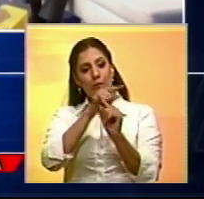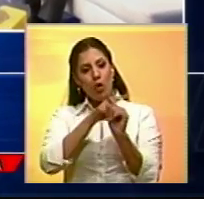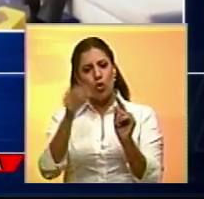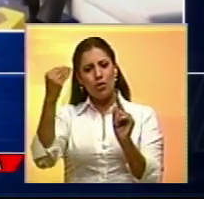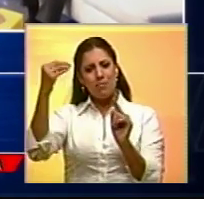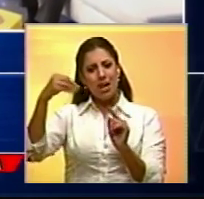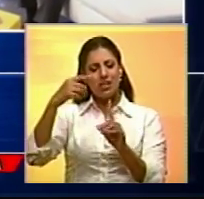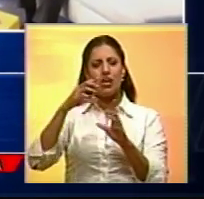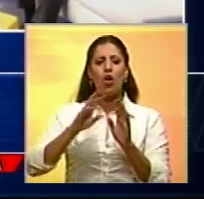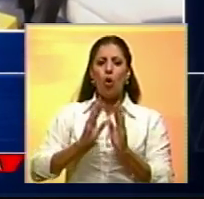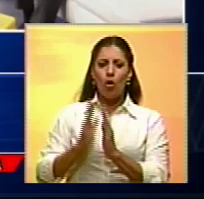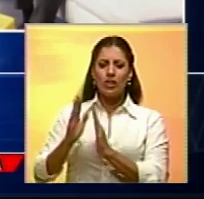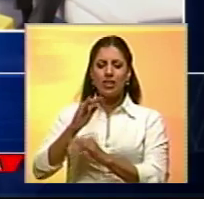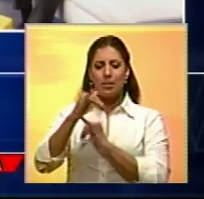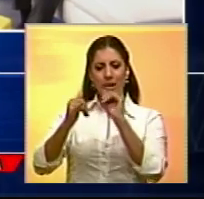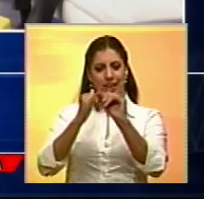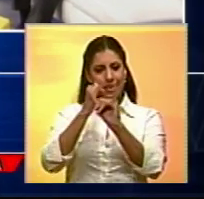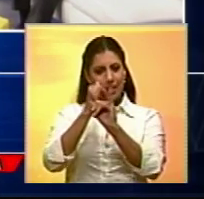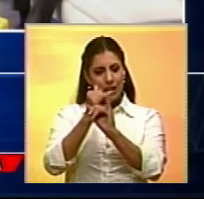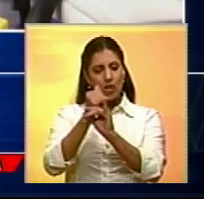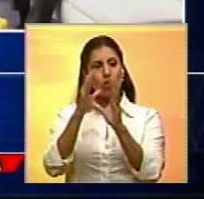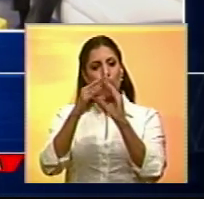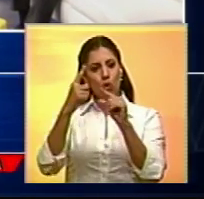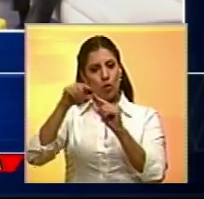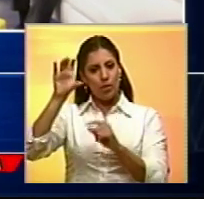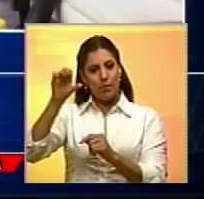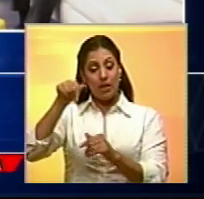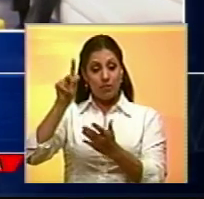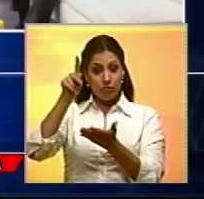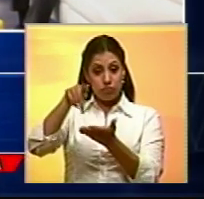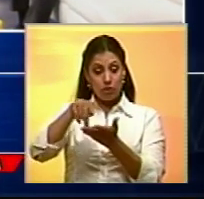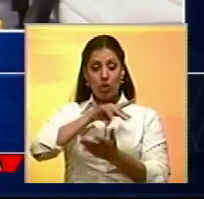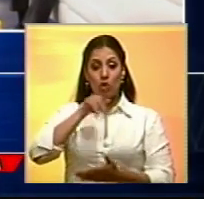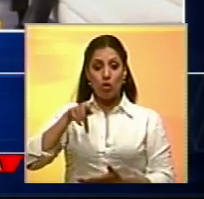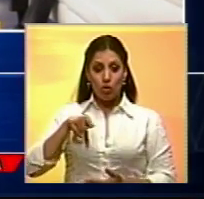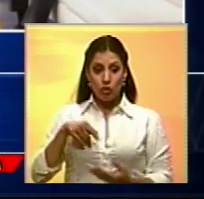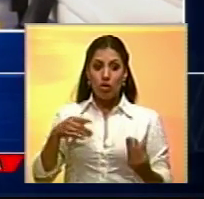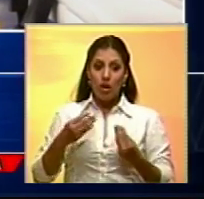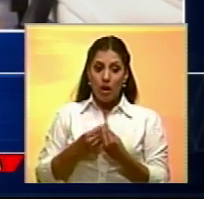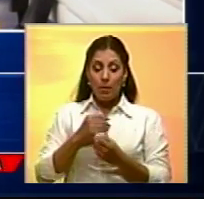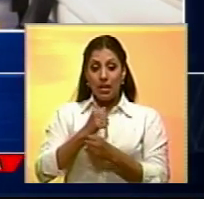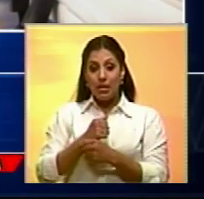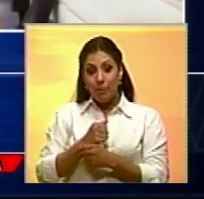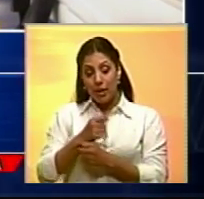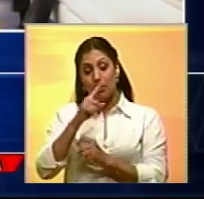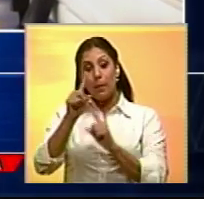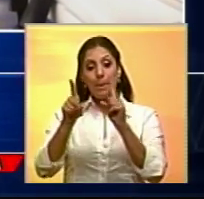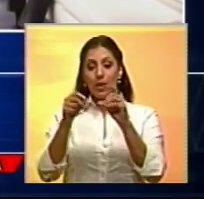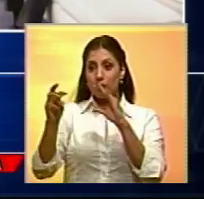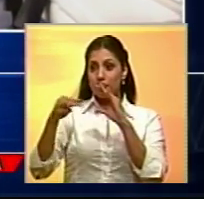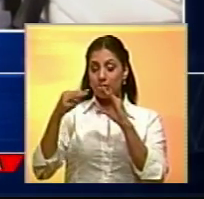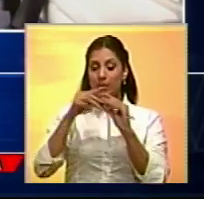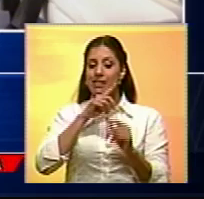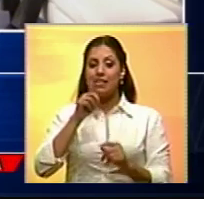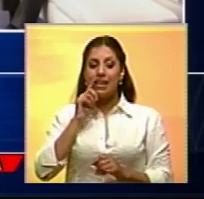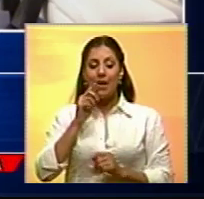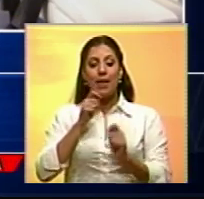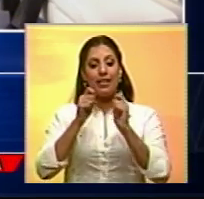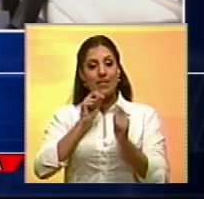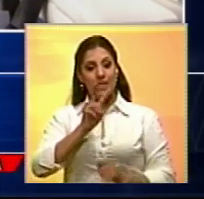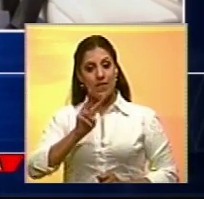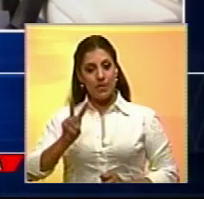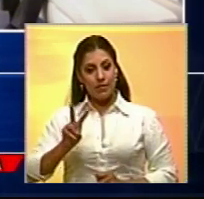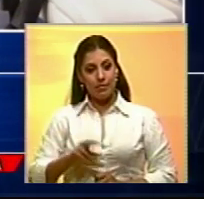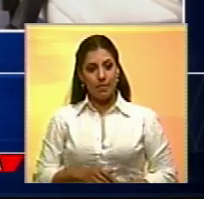demás organismos internacionales en Ginebra. Ya está aquí en el estudio con nosotros y esperamos sus preguntas con la etiqueta